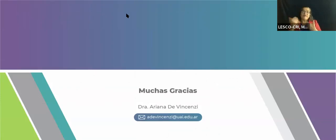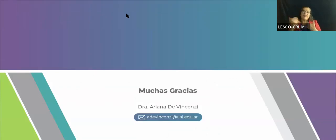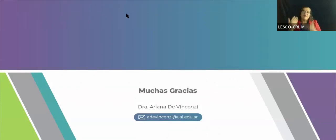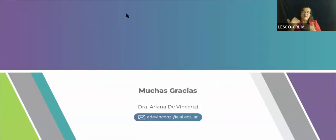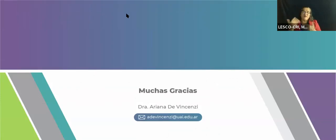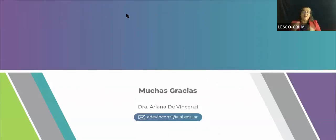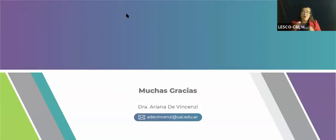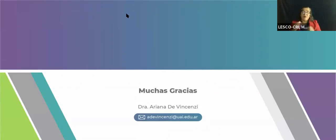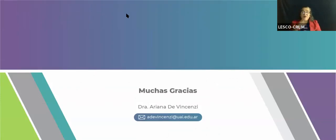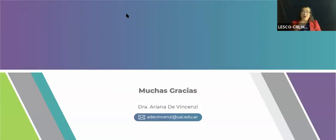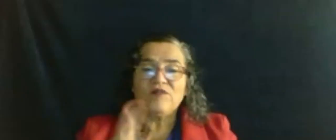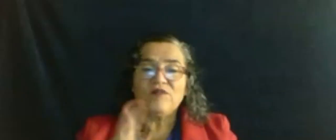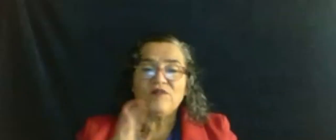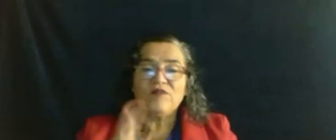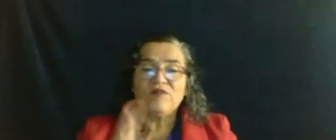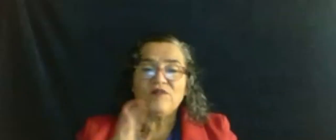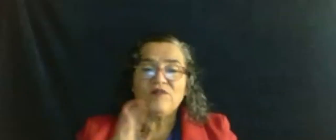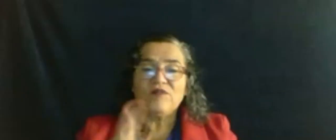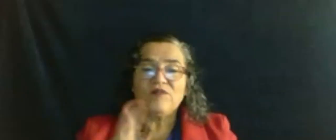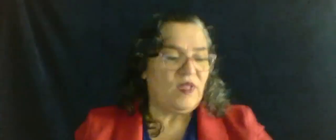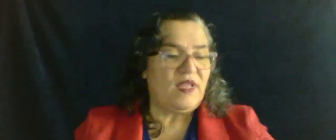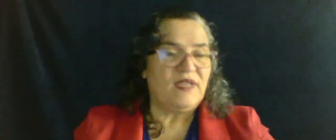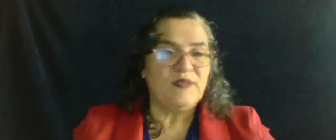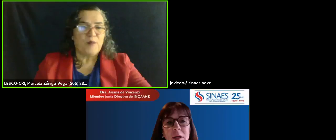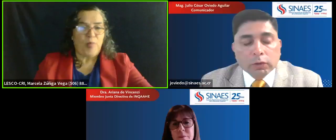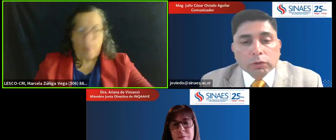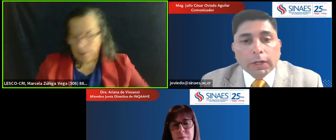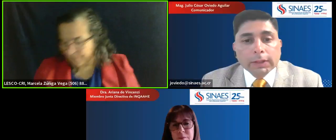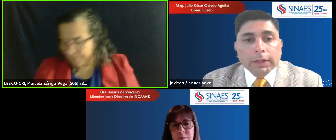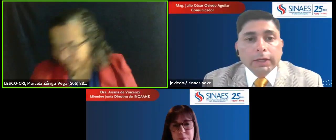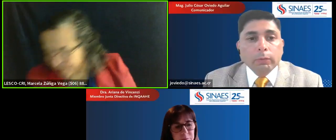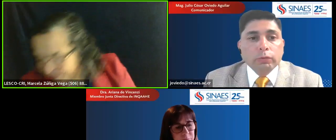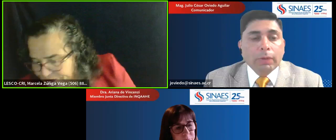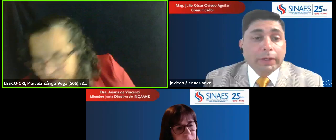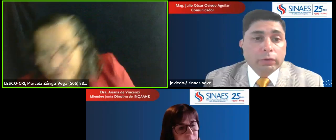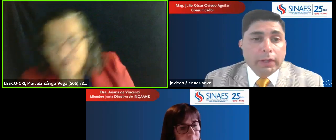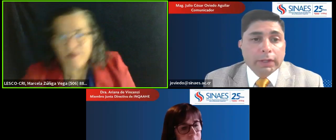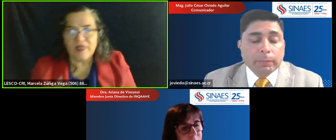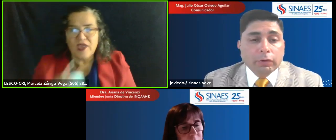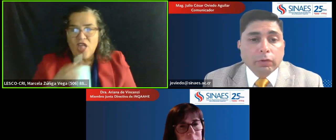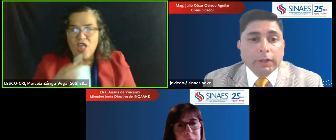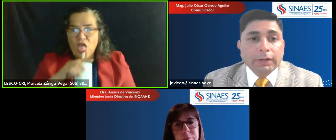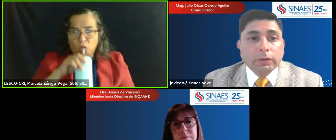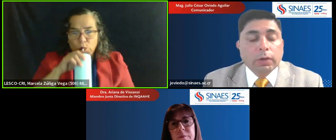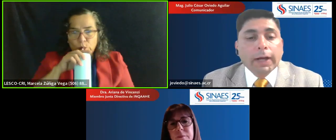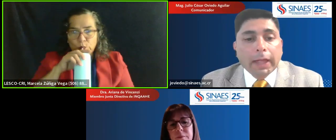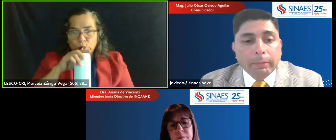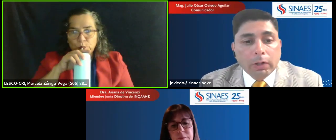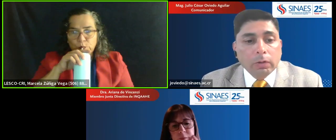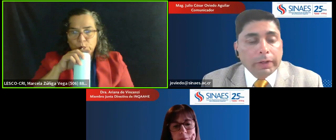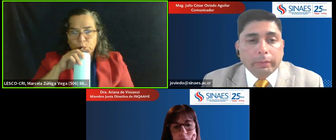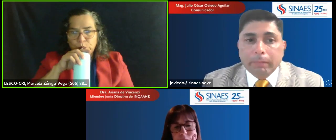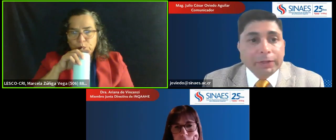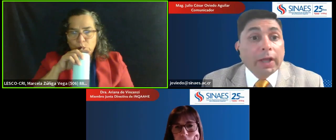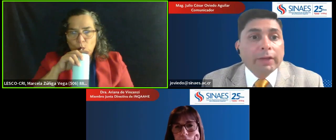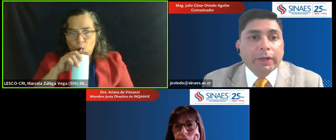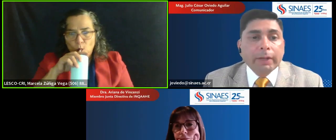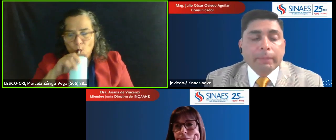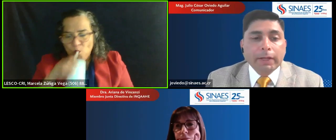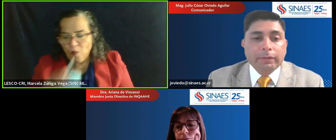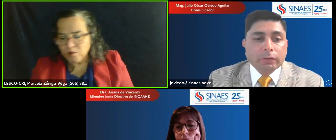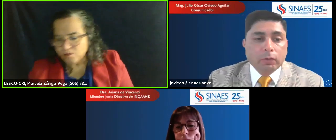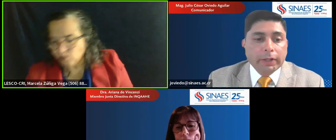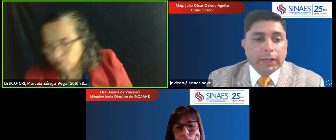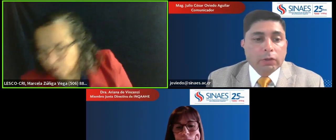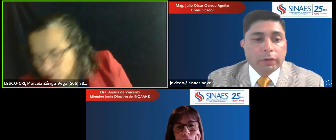poder responder sus preguntas. Muchísimas gracias, doctora. Tenemos más de 200 personas del sector académico de más de una